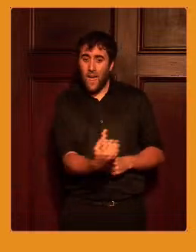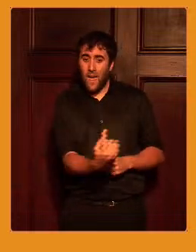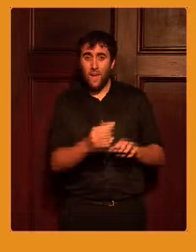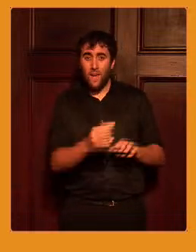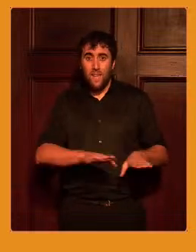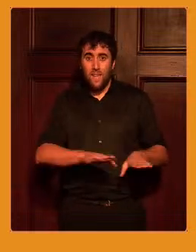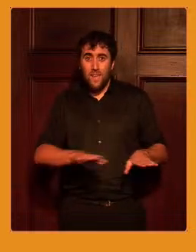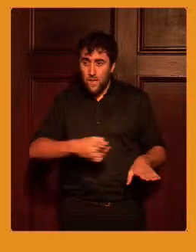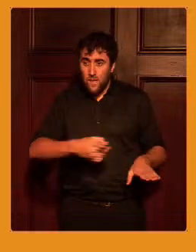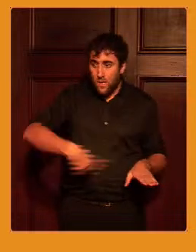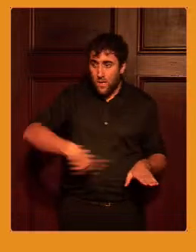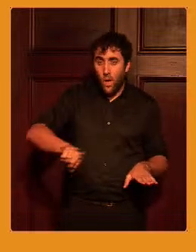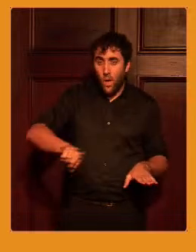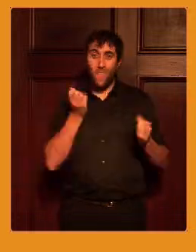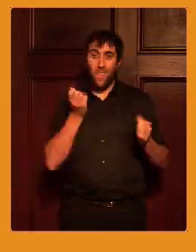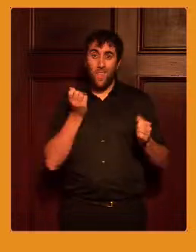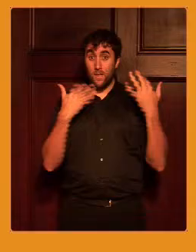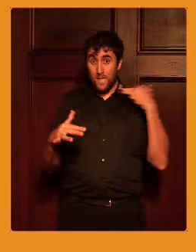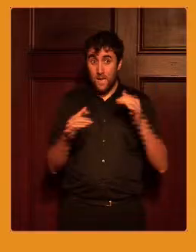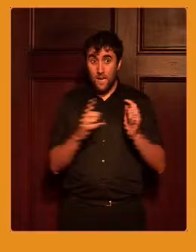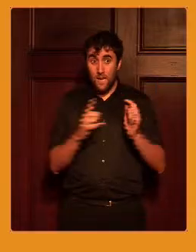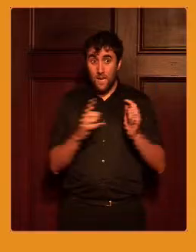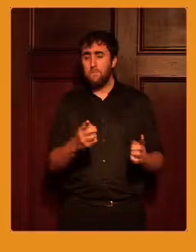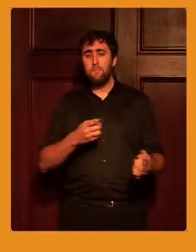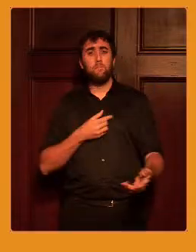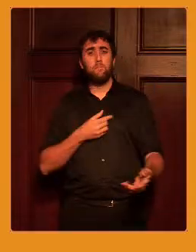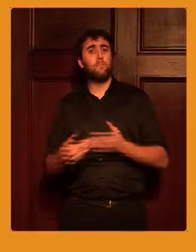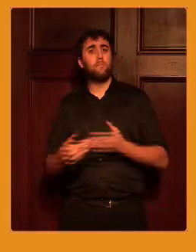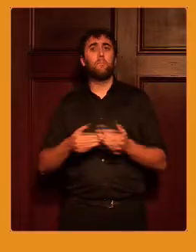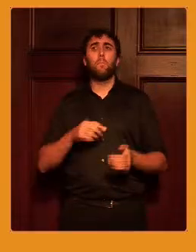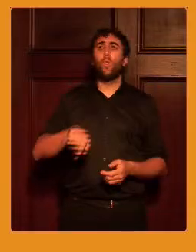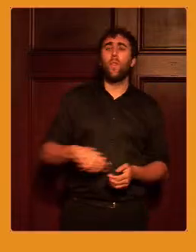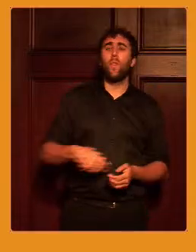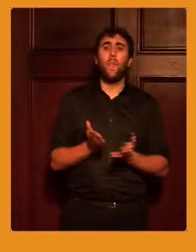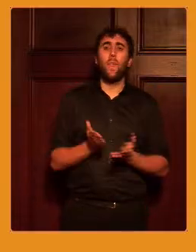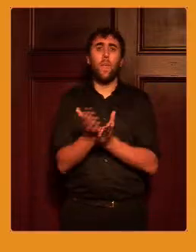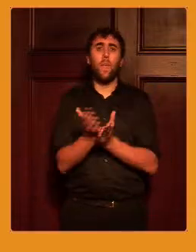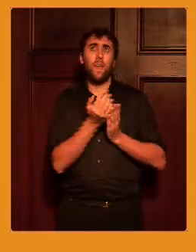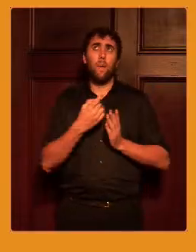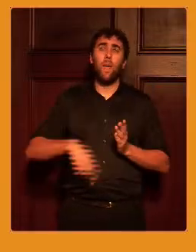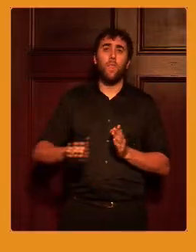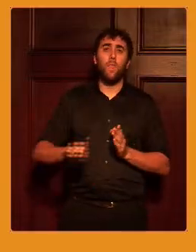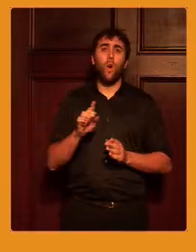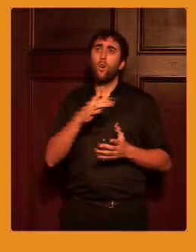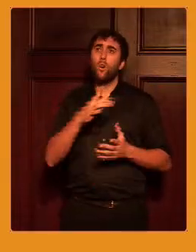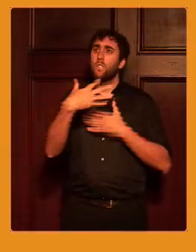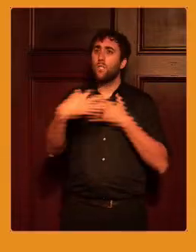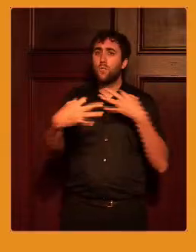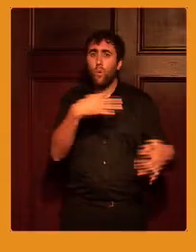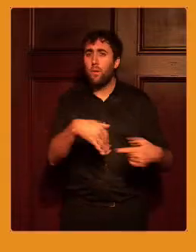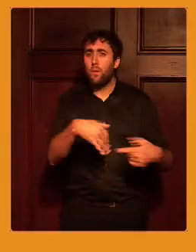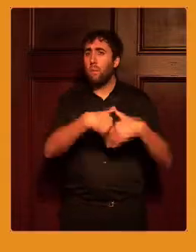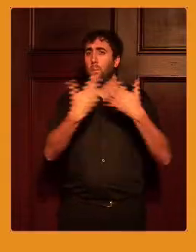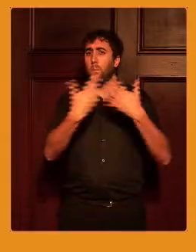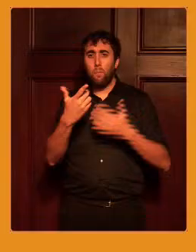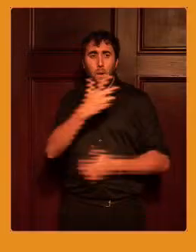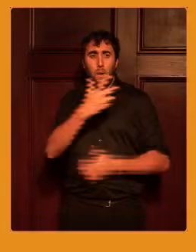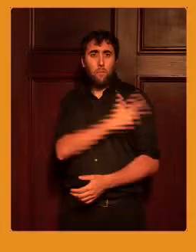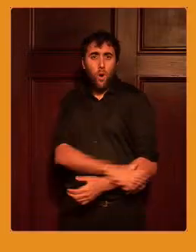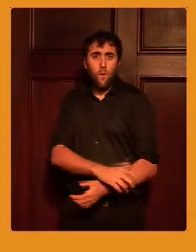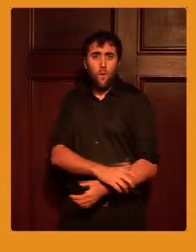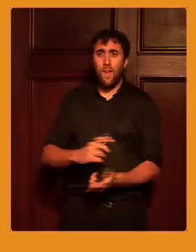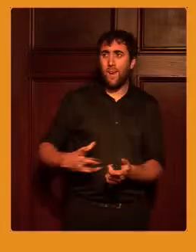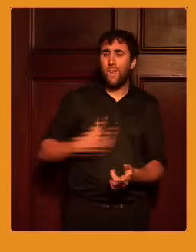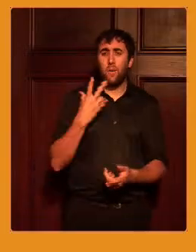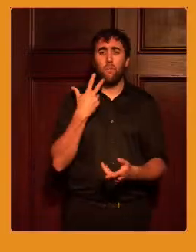niña, cada adolescente, sin importar en dónde nazca o cuál sea su situación socioeconómica, tenga